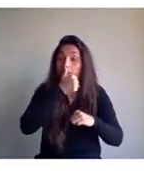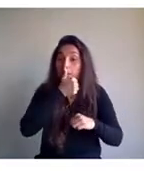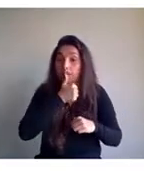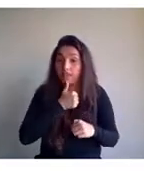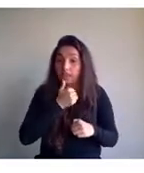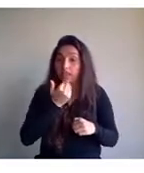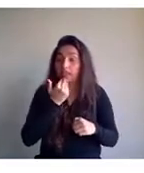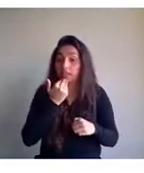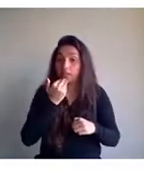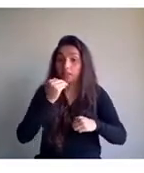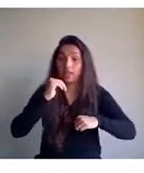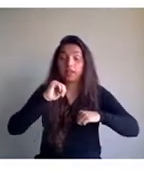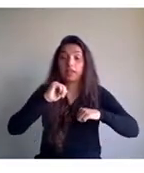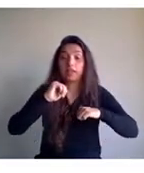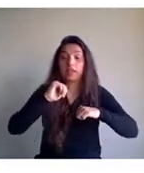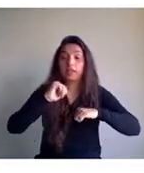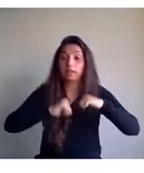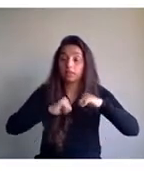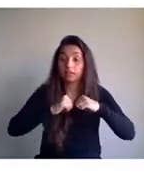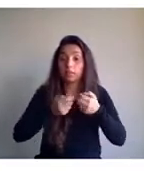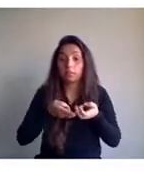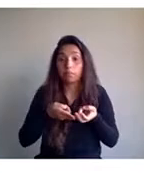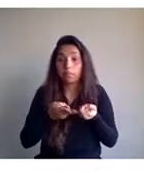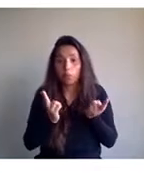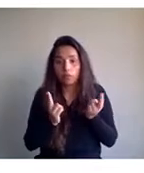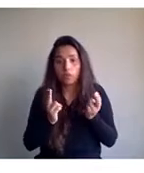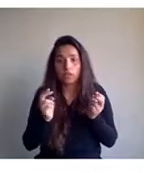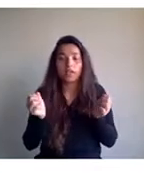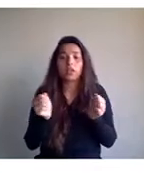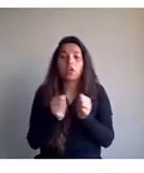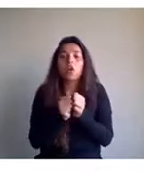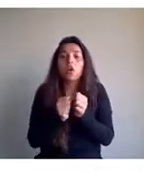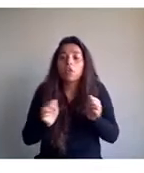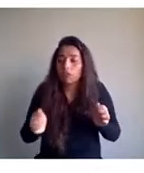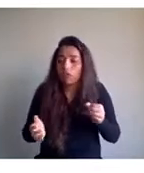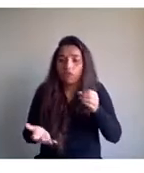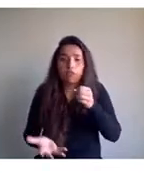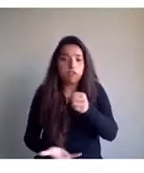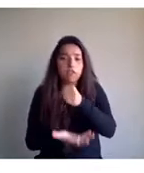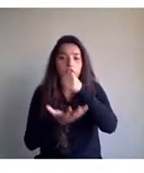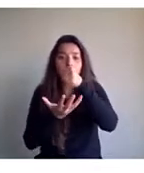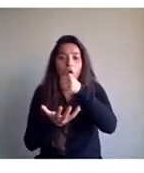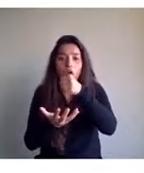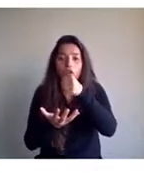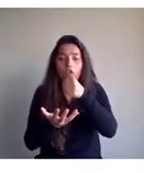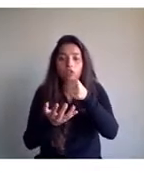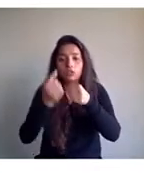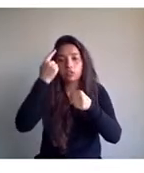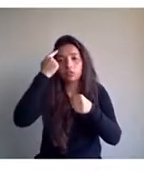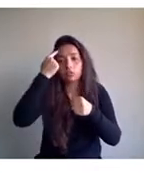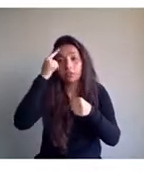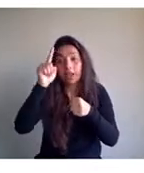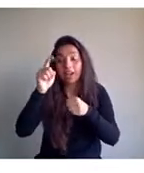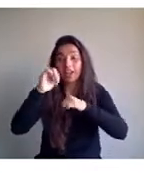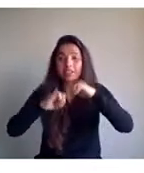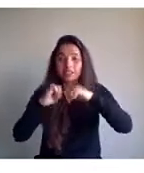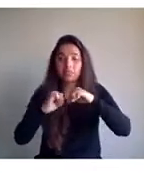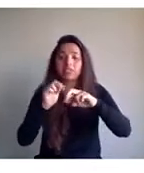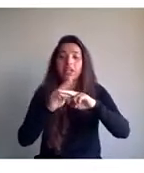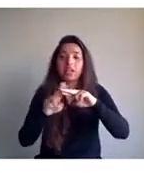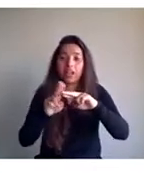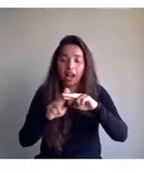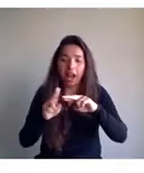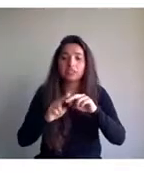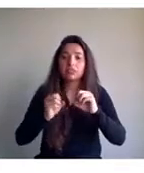frente el que tienen que ver con iniciativas que crean empleo para las personas cuando con este reto